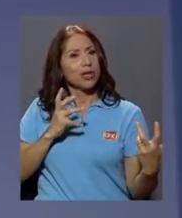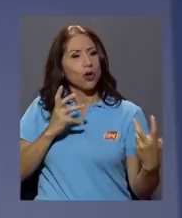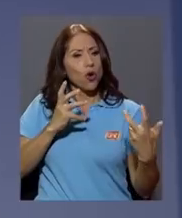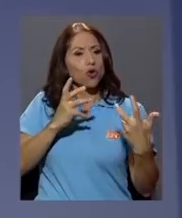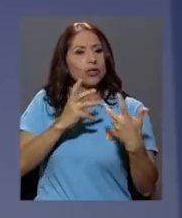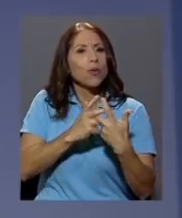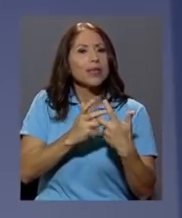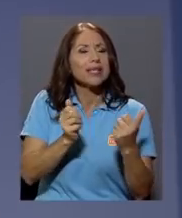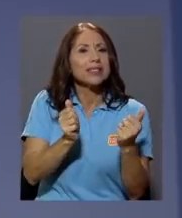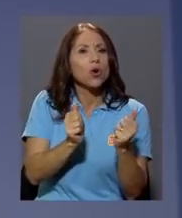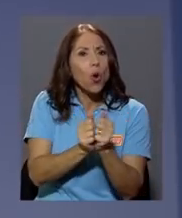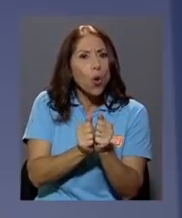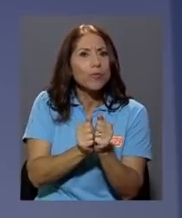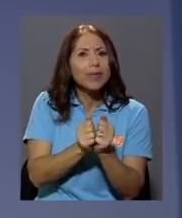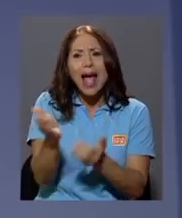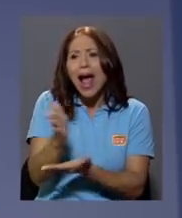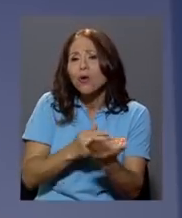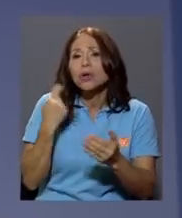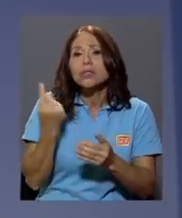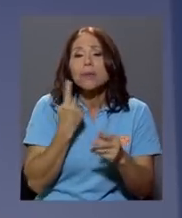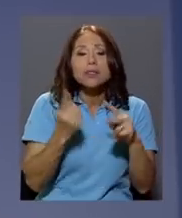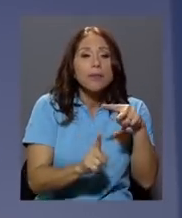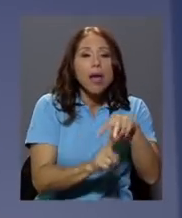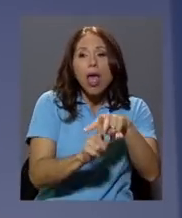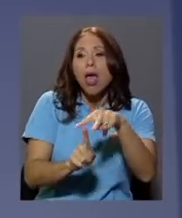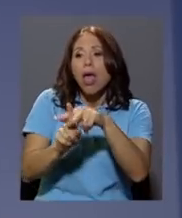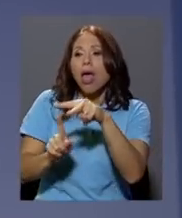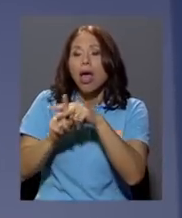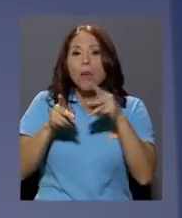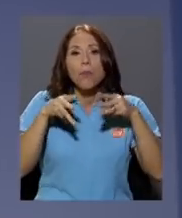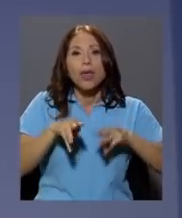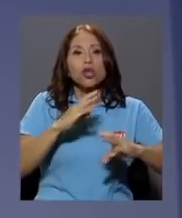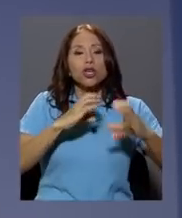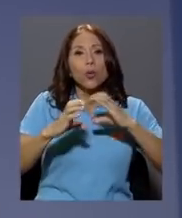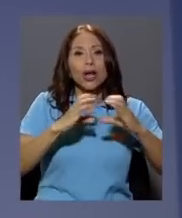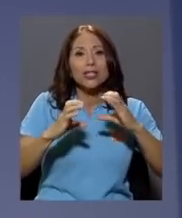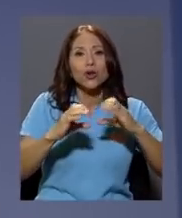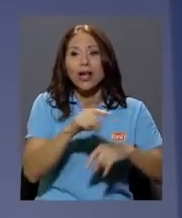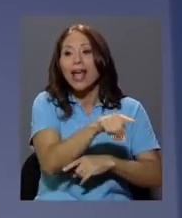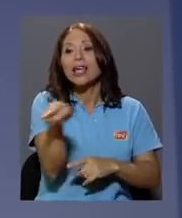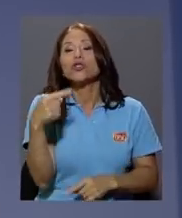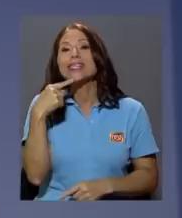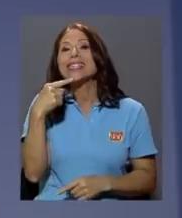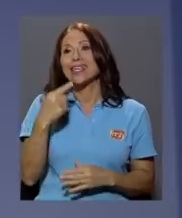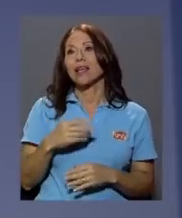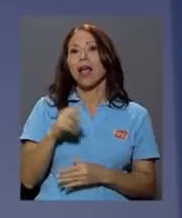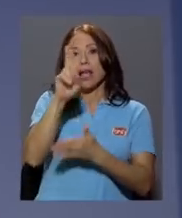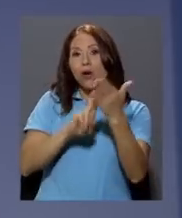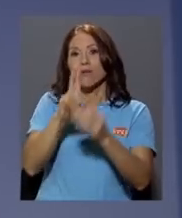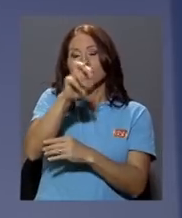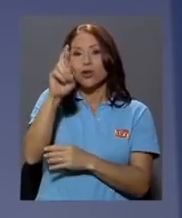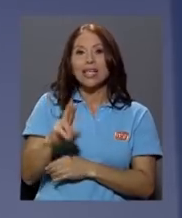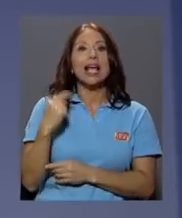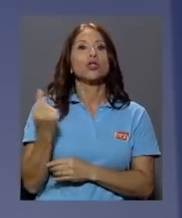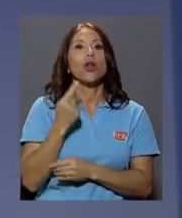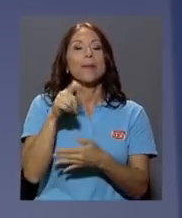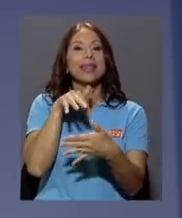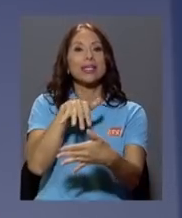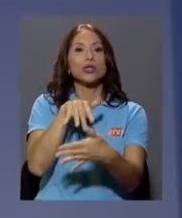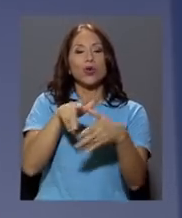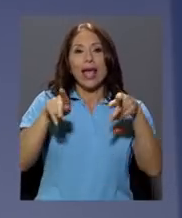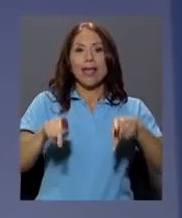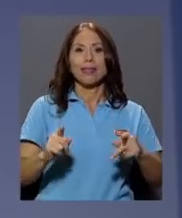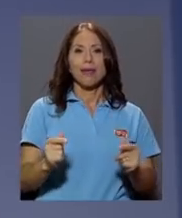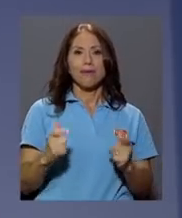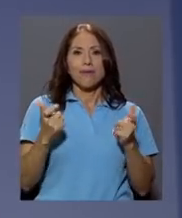un escenario que aparece mucho en los medios de comunicación y se debe a que dice que en la Universidad de Costa Rica estudian solamente gente rica y